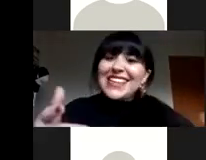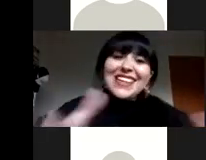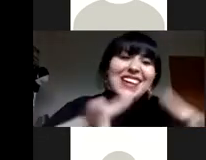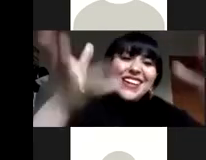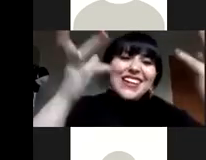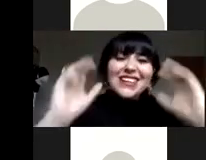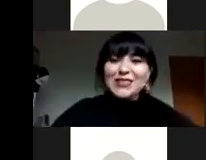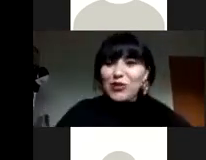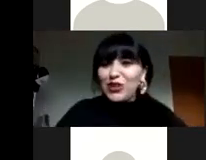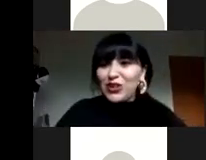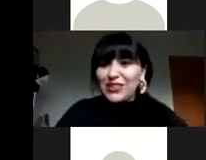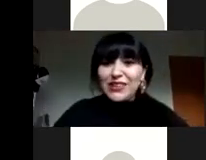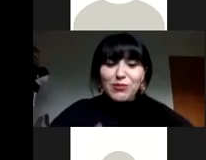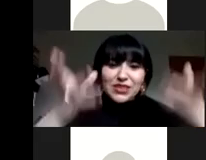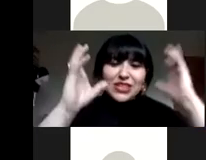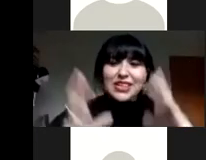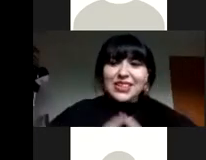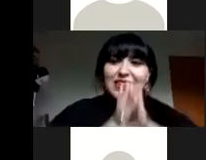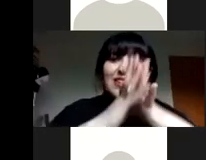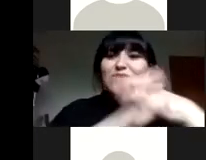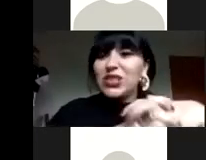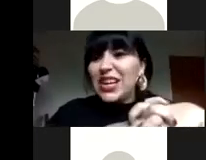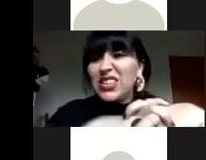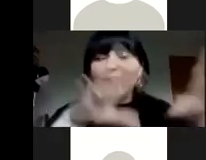Que quería darle la... Se me olvidó que no había puesto el resultado,